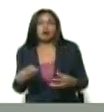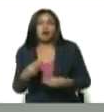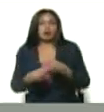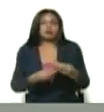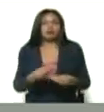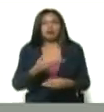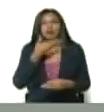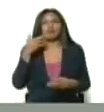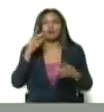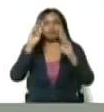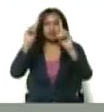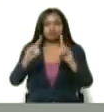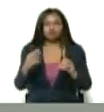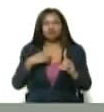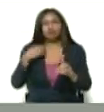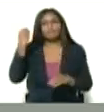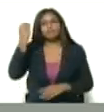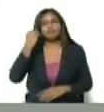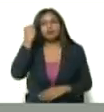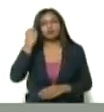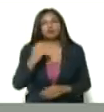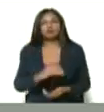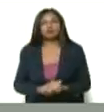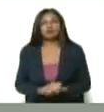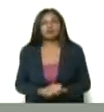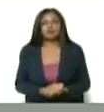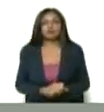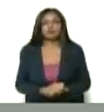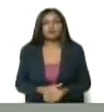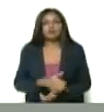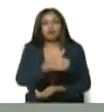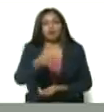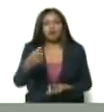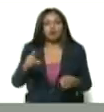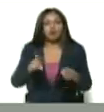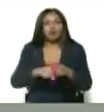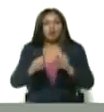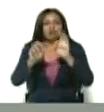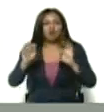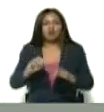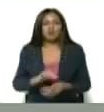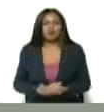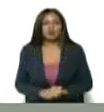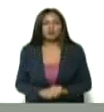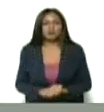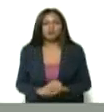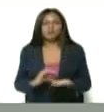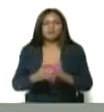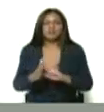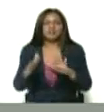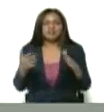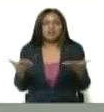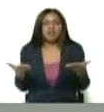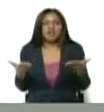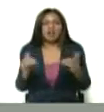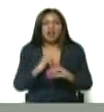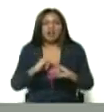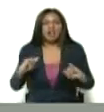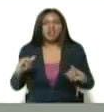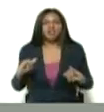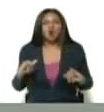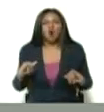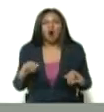mejor decisión. Yo creo, de verdad, William, Freddy, Jorge, que ya llegando